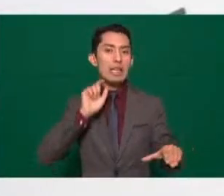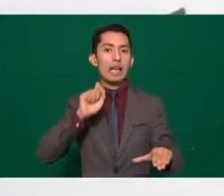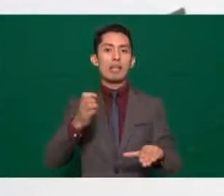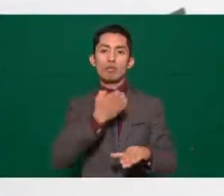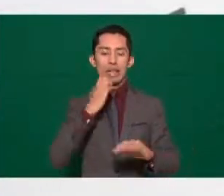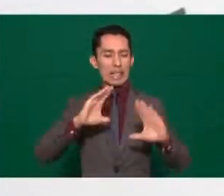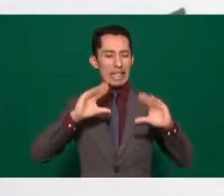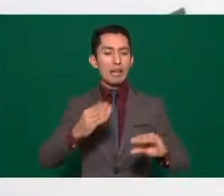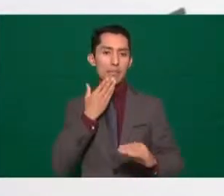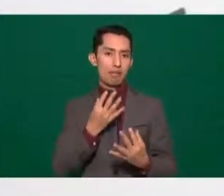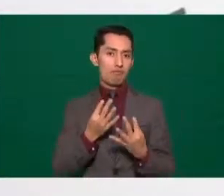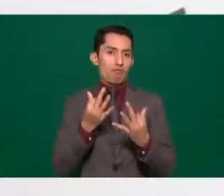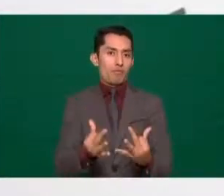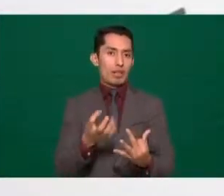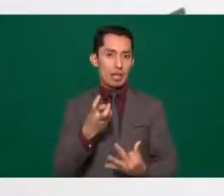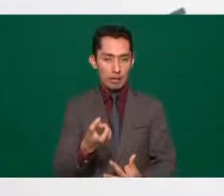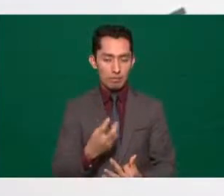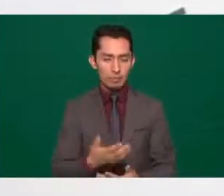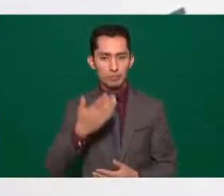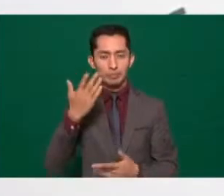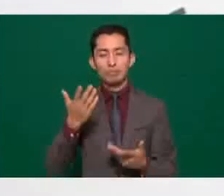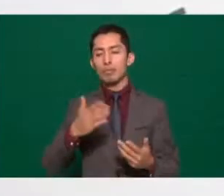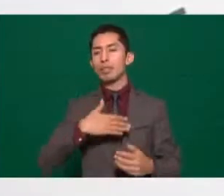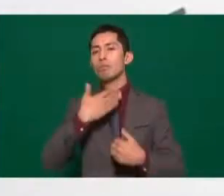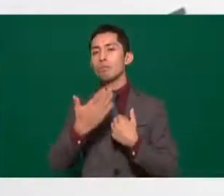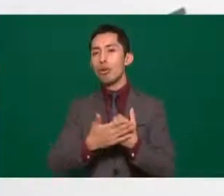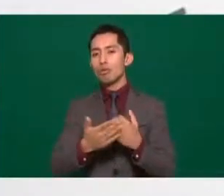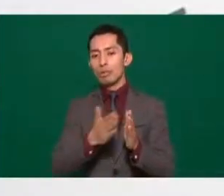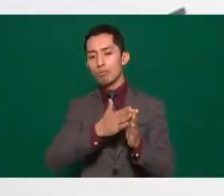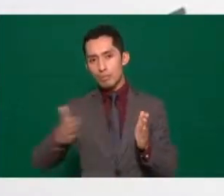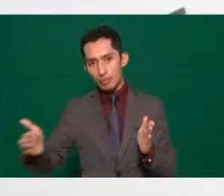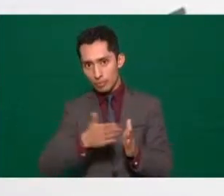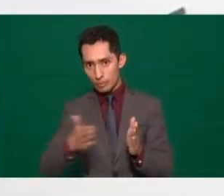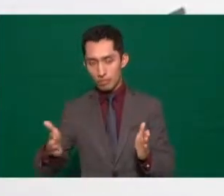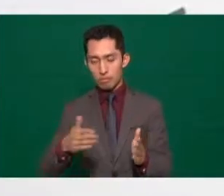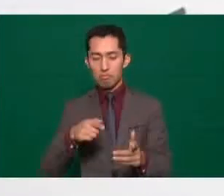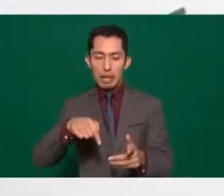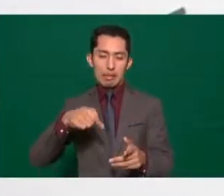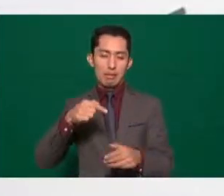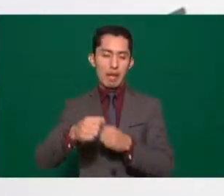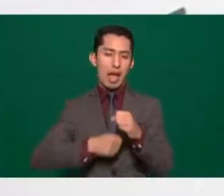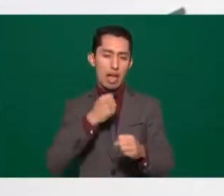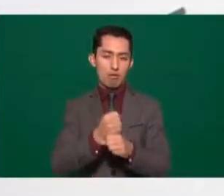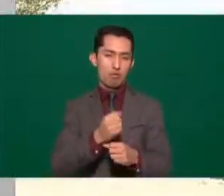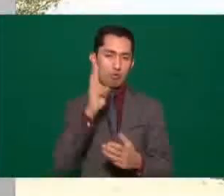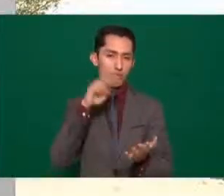educación. Es por eso que dentro de los logros educativos durante este siglo